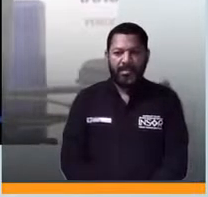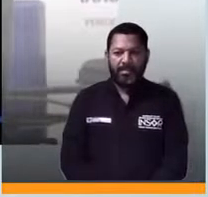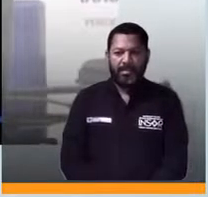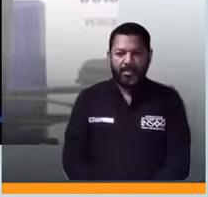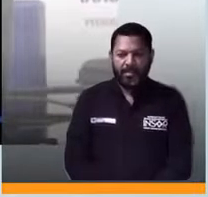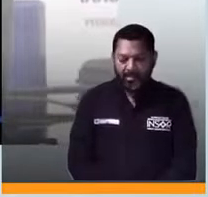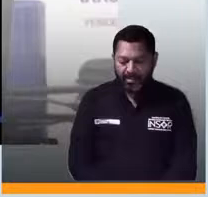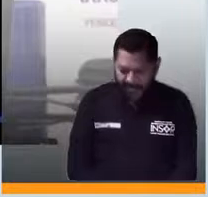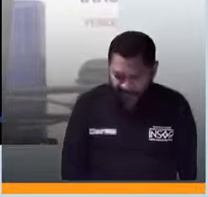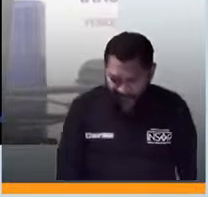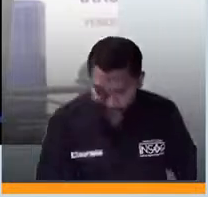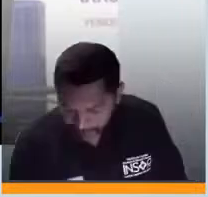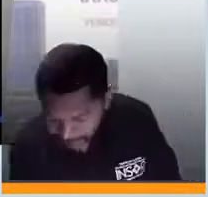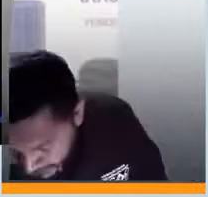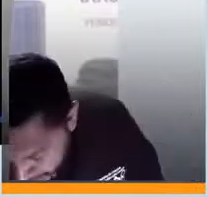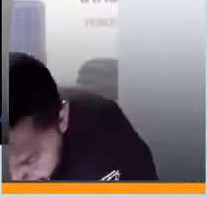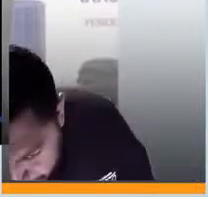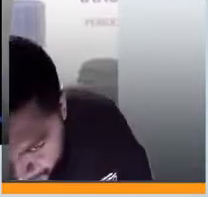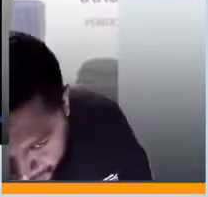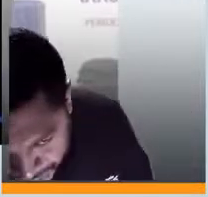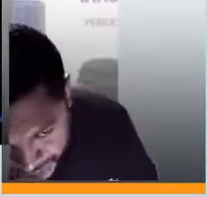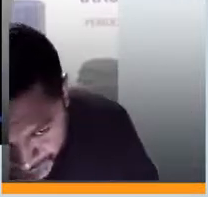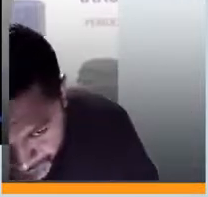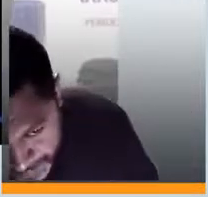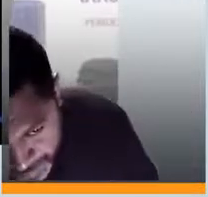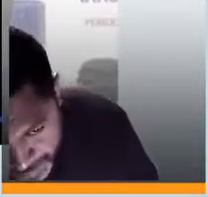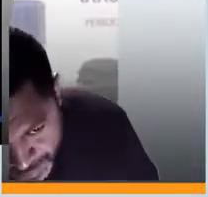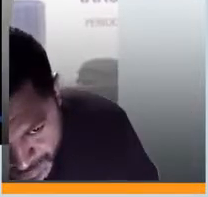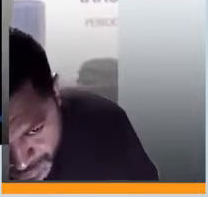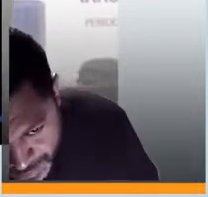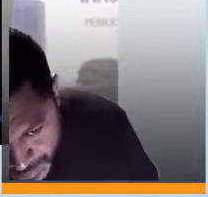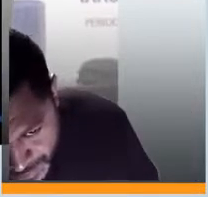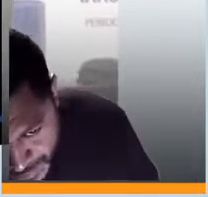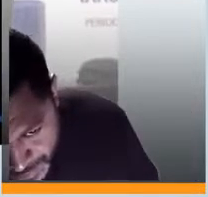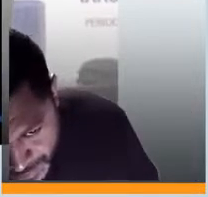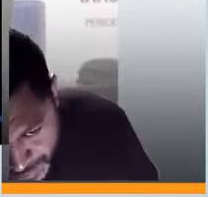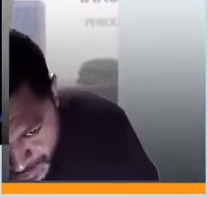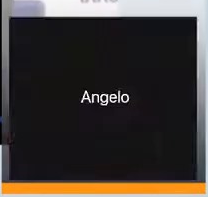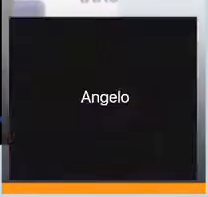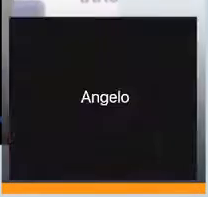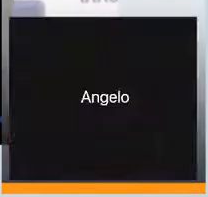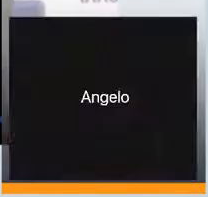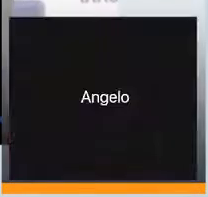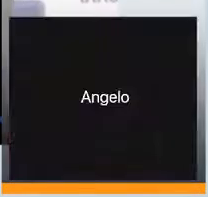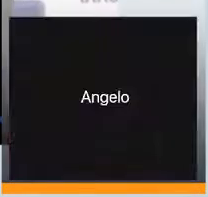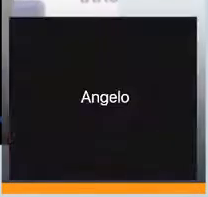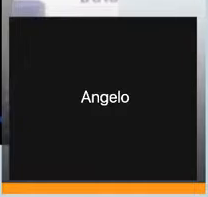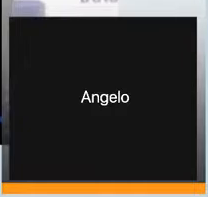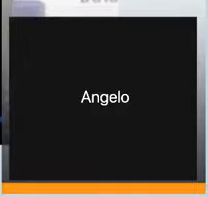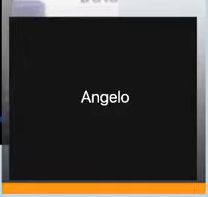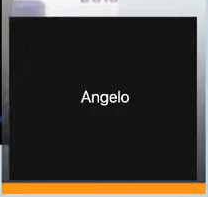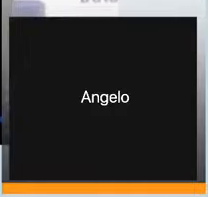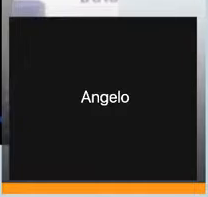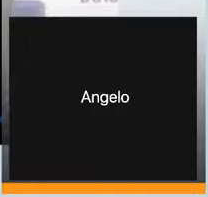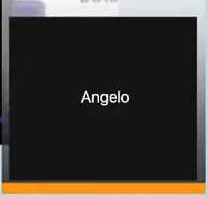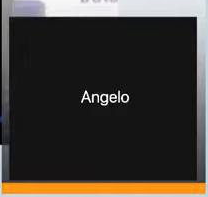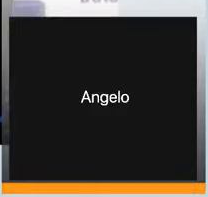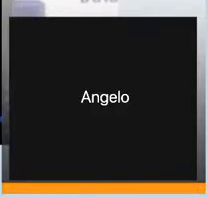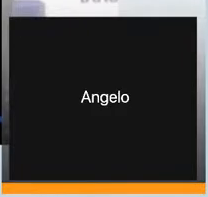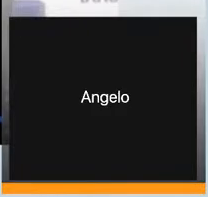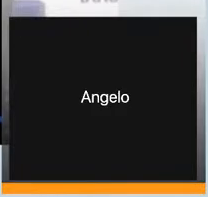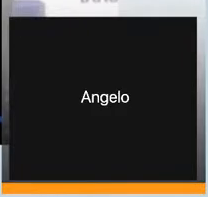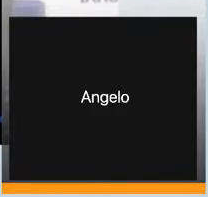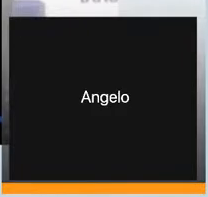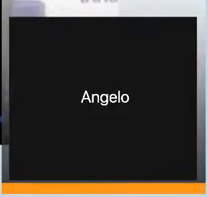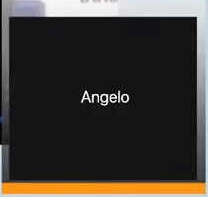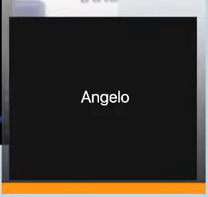formación presencial a una formación remota. Pero evidentemente nuestras instituciones, ya lo decía el doctor Juan Luis, el doctor rector de Un Minuto,